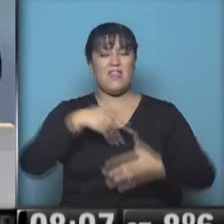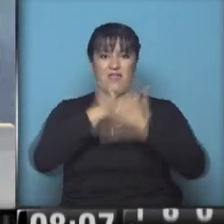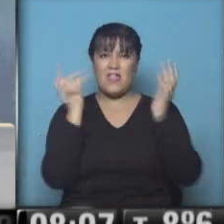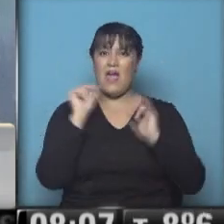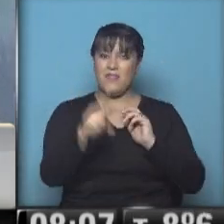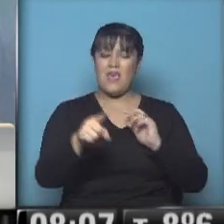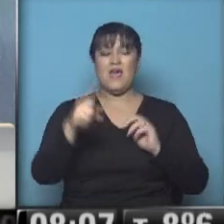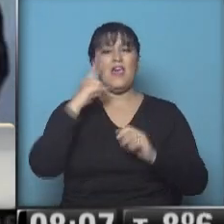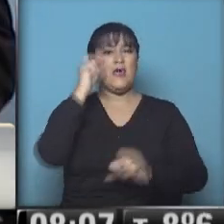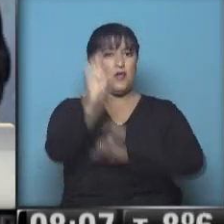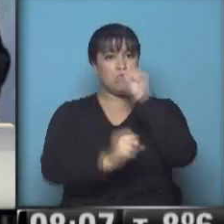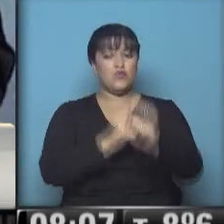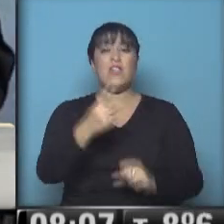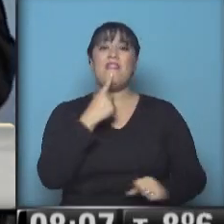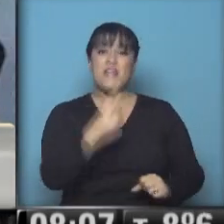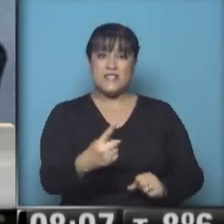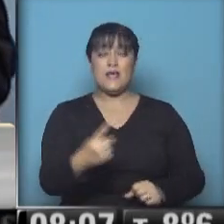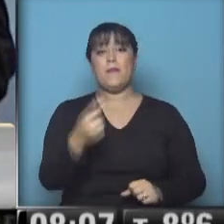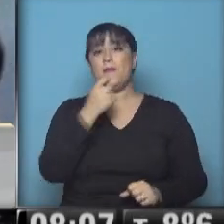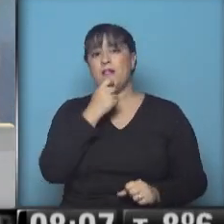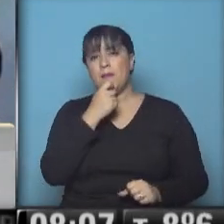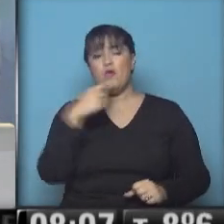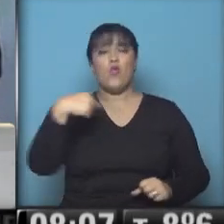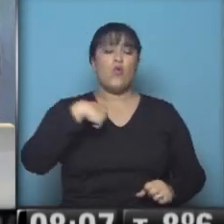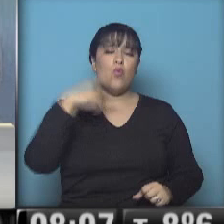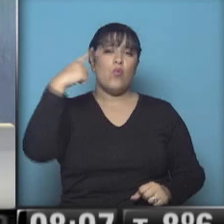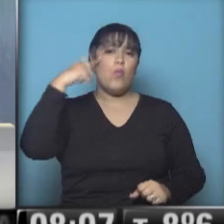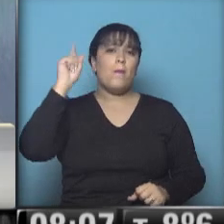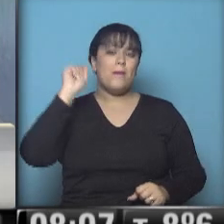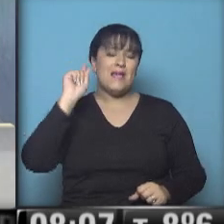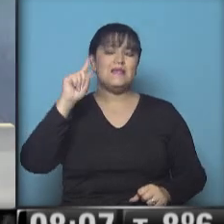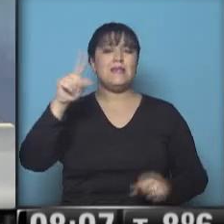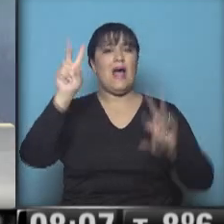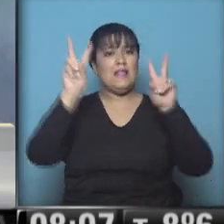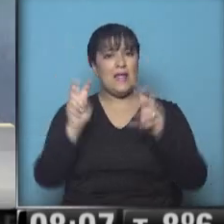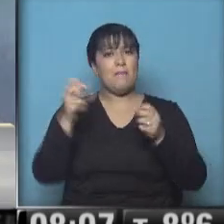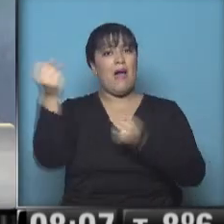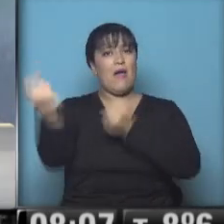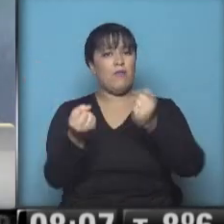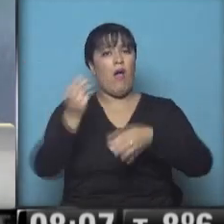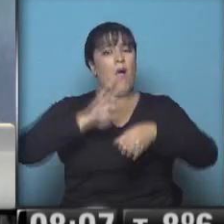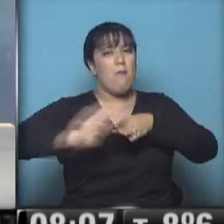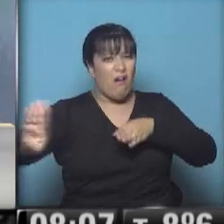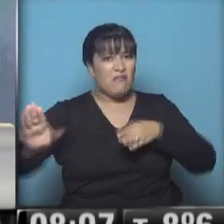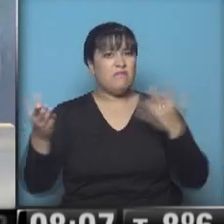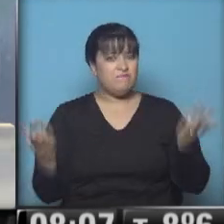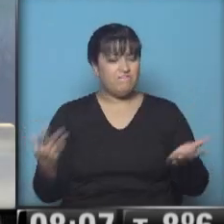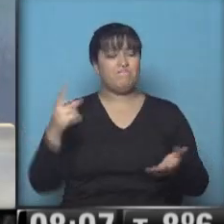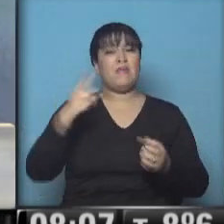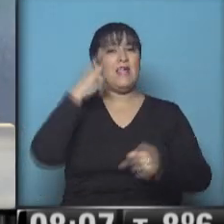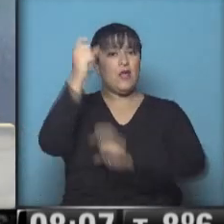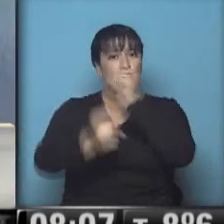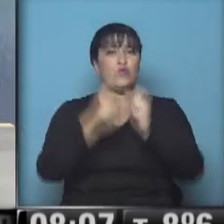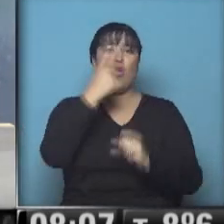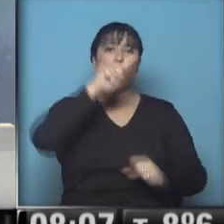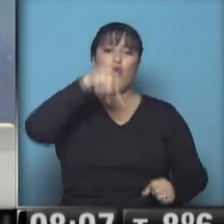que si uno excluye el tema del complejo Automotriz la industria creció entre 1,2 y 1,5